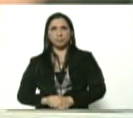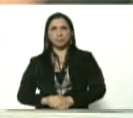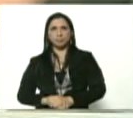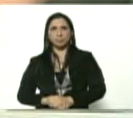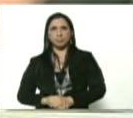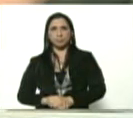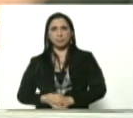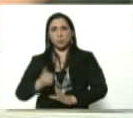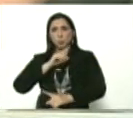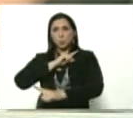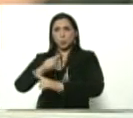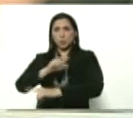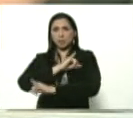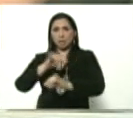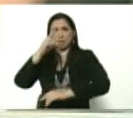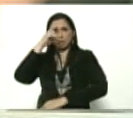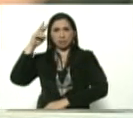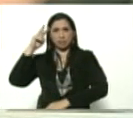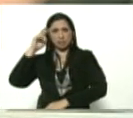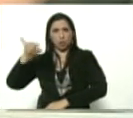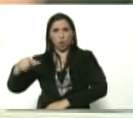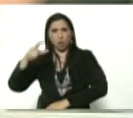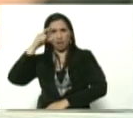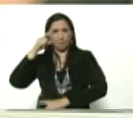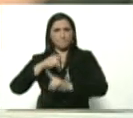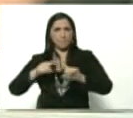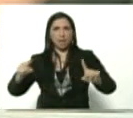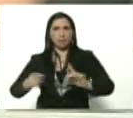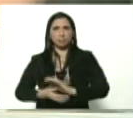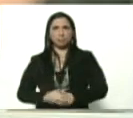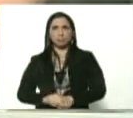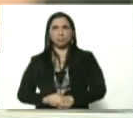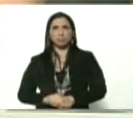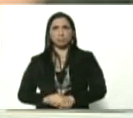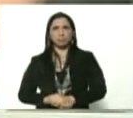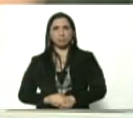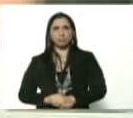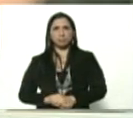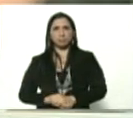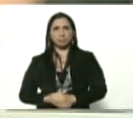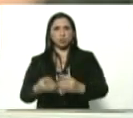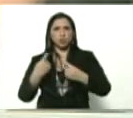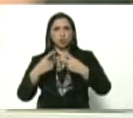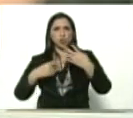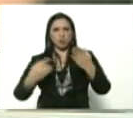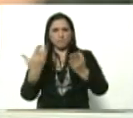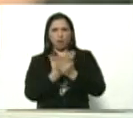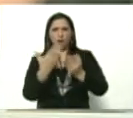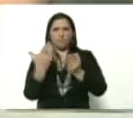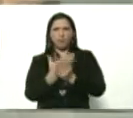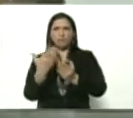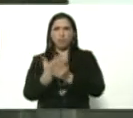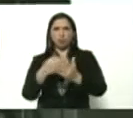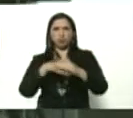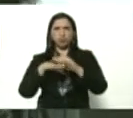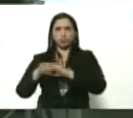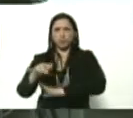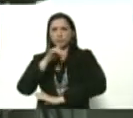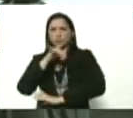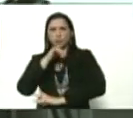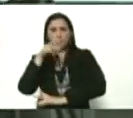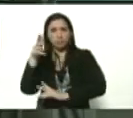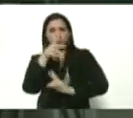Ya he dado la orden al canciller para que se remita un conjunto de informes con los